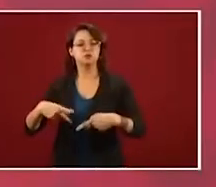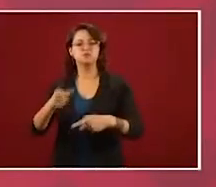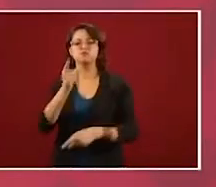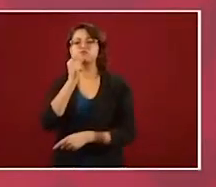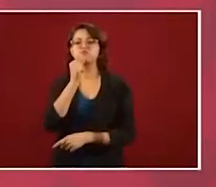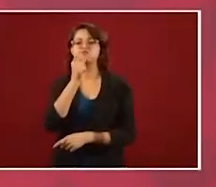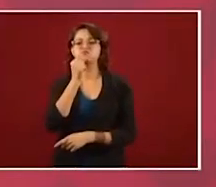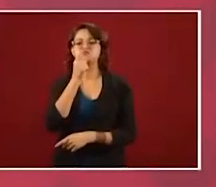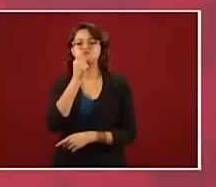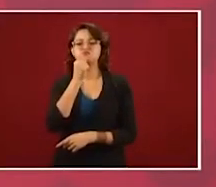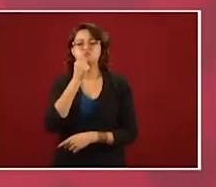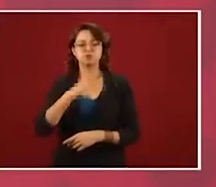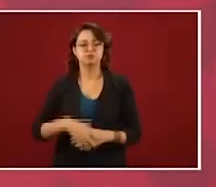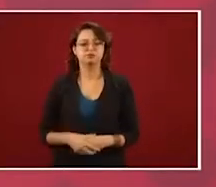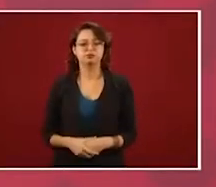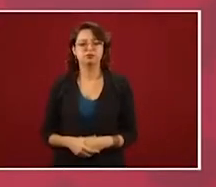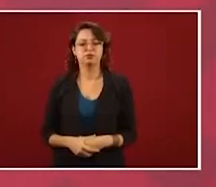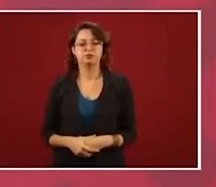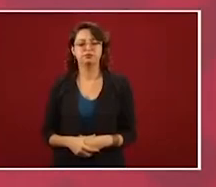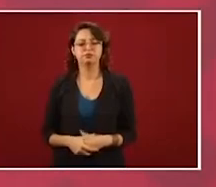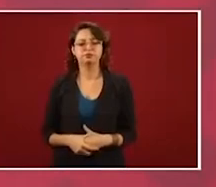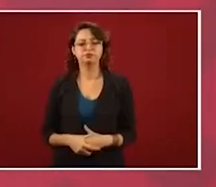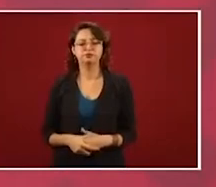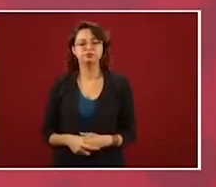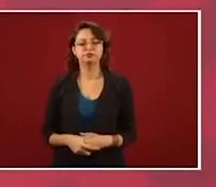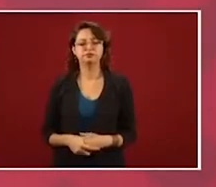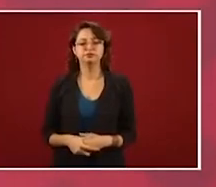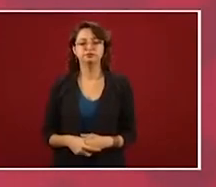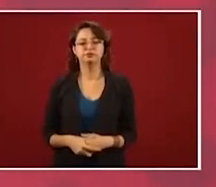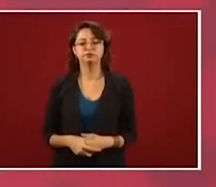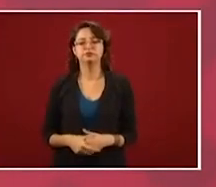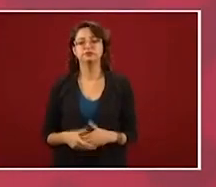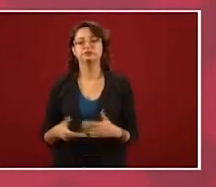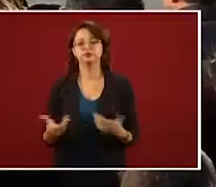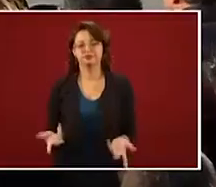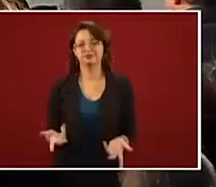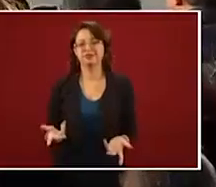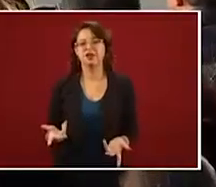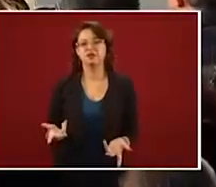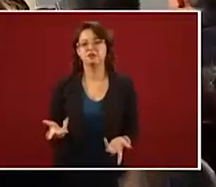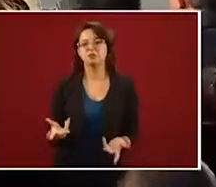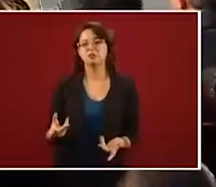y de ahí se han agarrado quienes no son